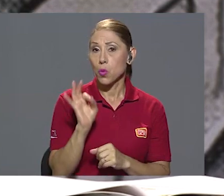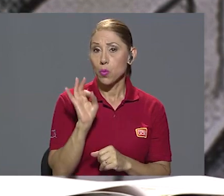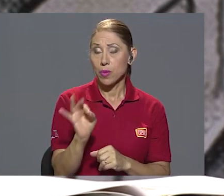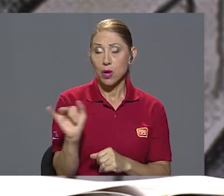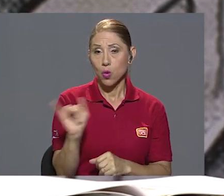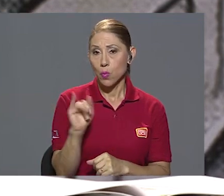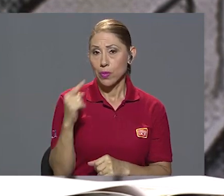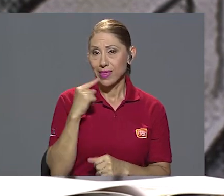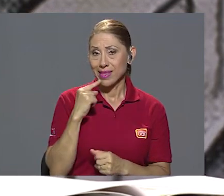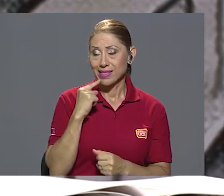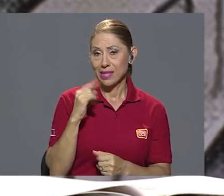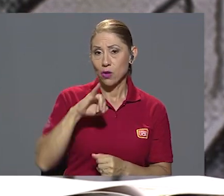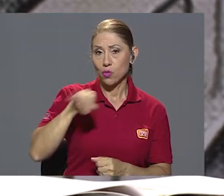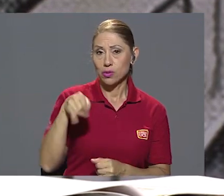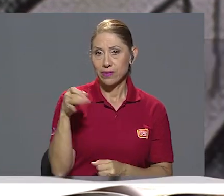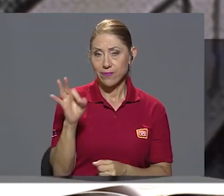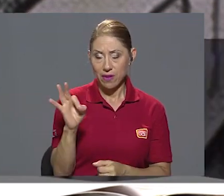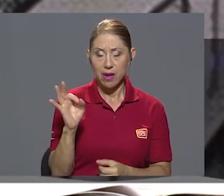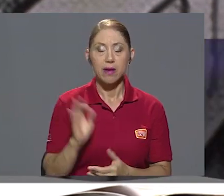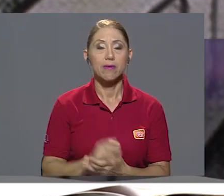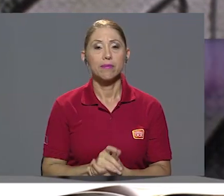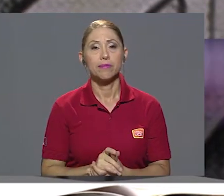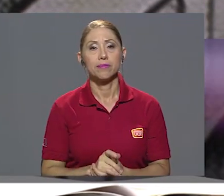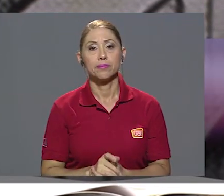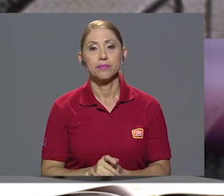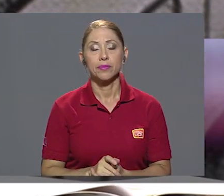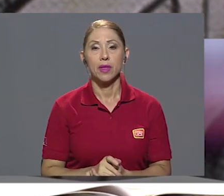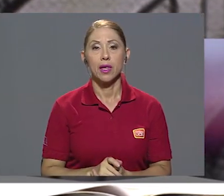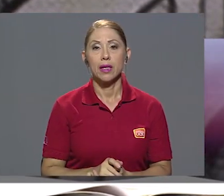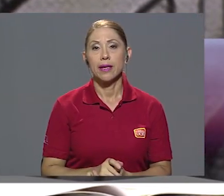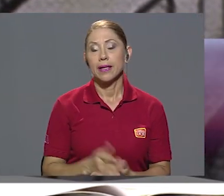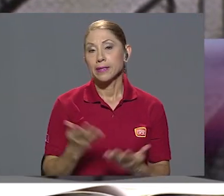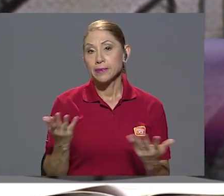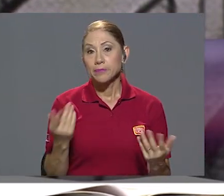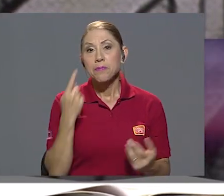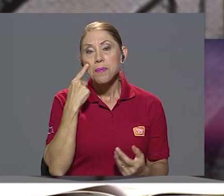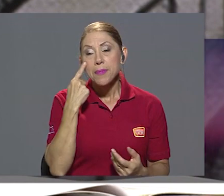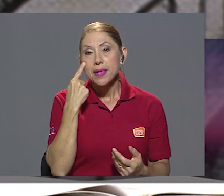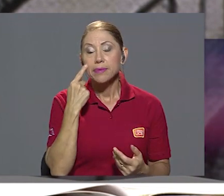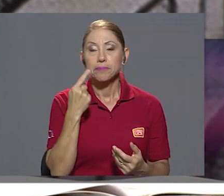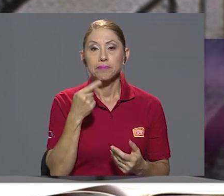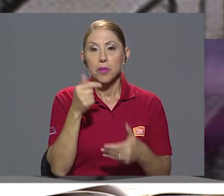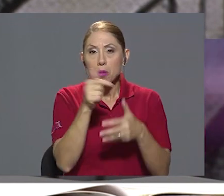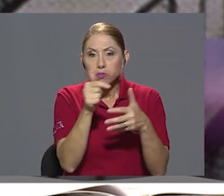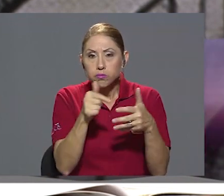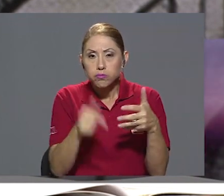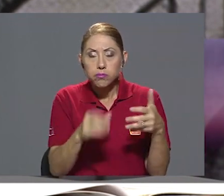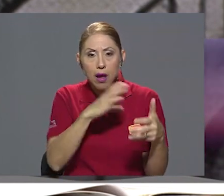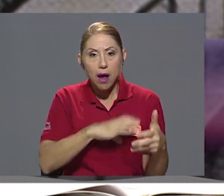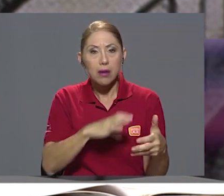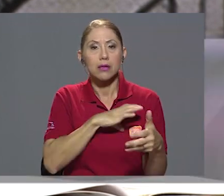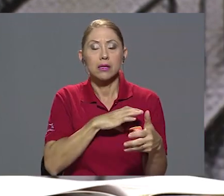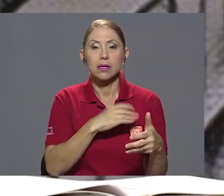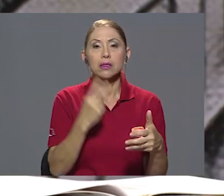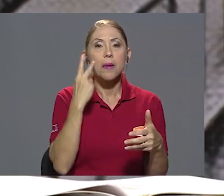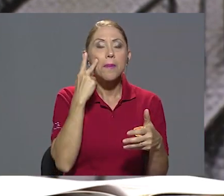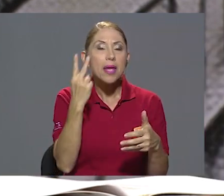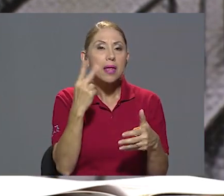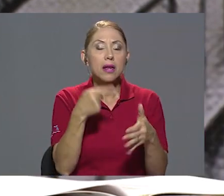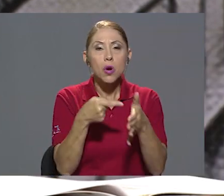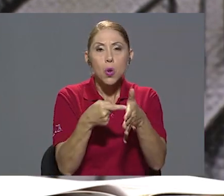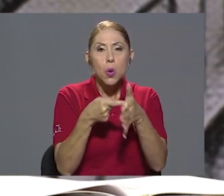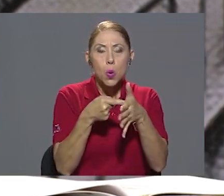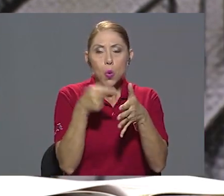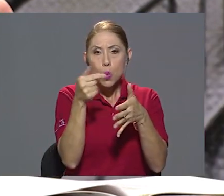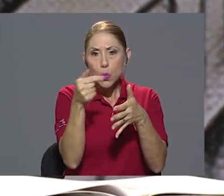línea de lo que nos señala don José Fabio, sí, es ver las características, las condiciones con